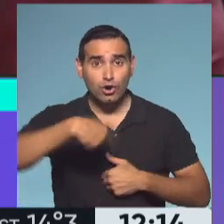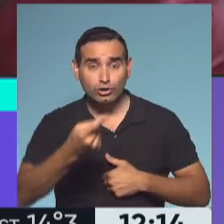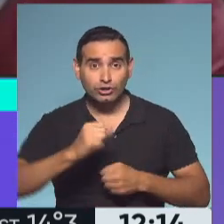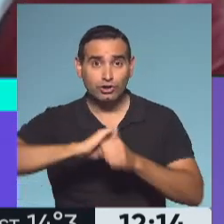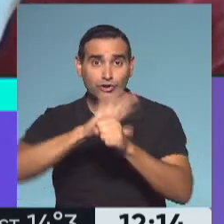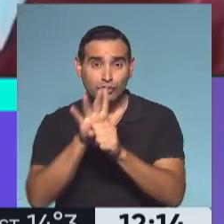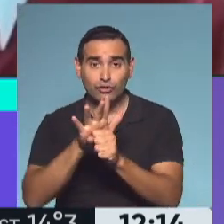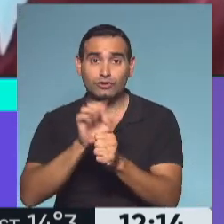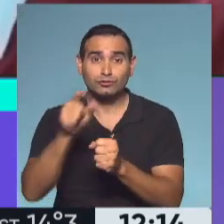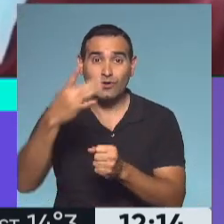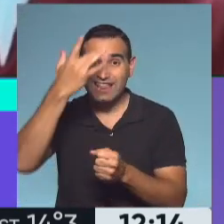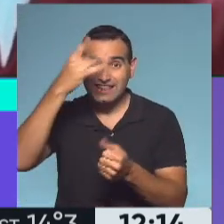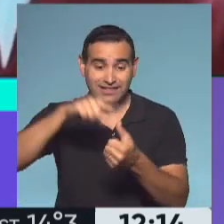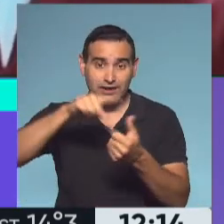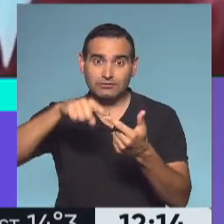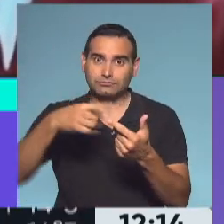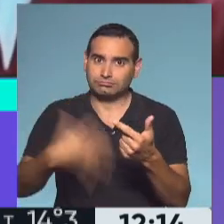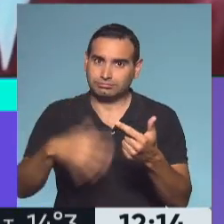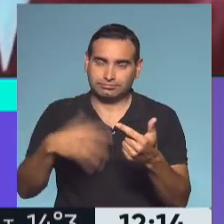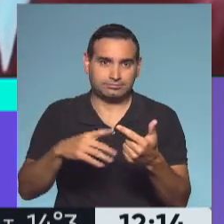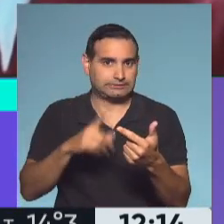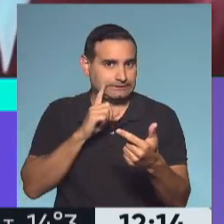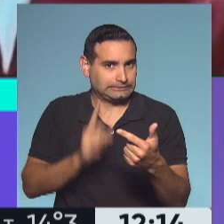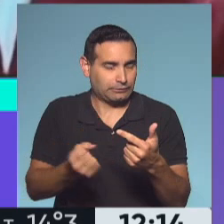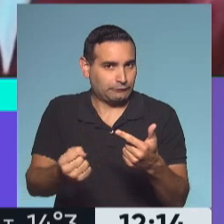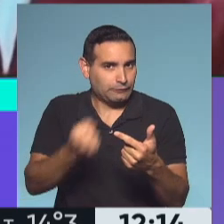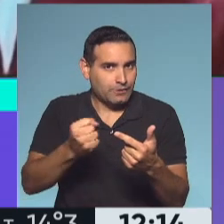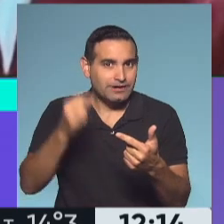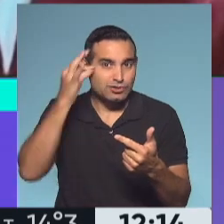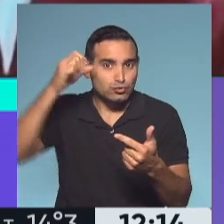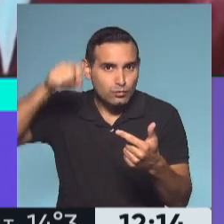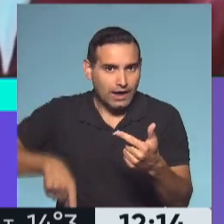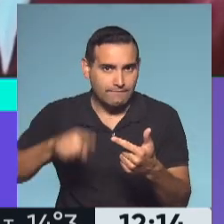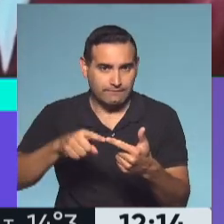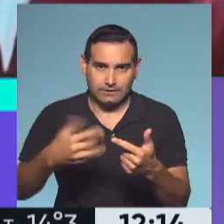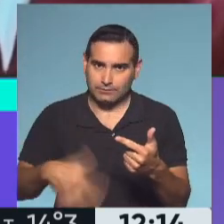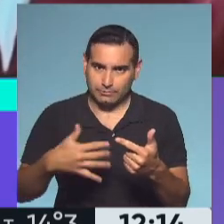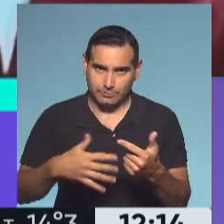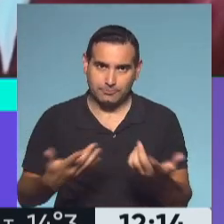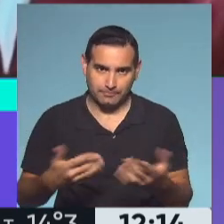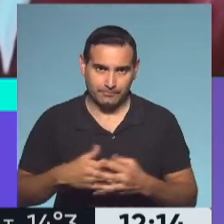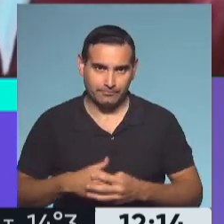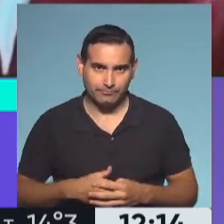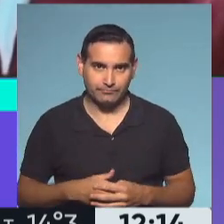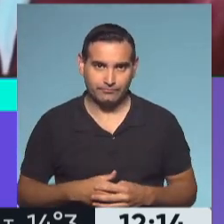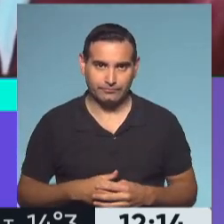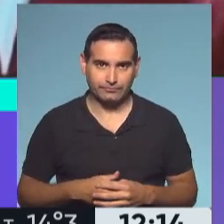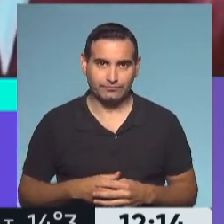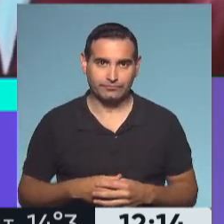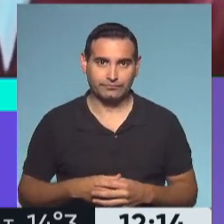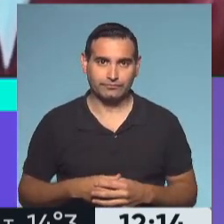la de la India y la temida cepa sudafricana, ¿no? Que es el cuco entre los cucos de esta pandemia.